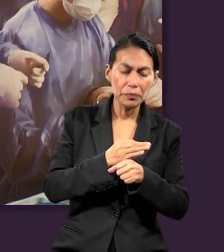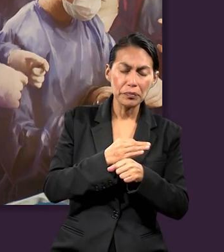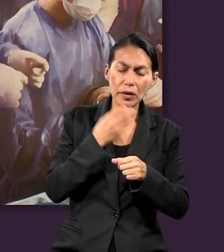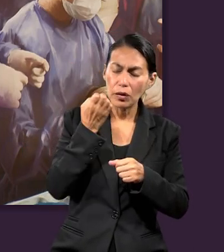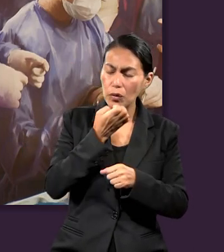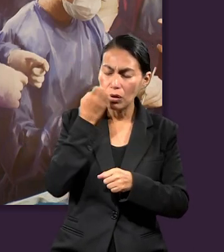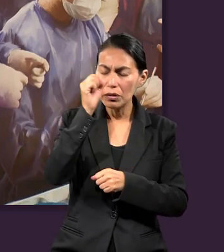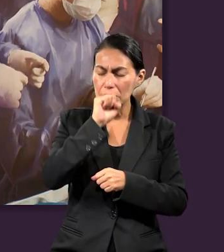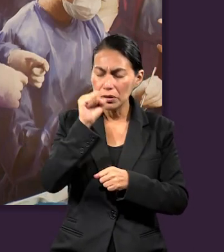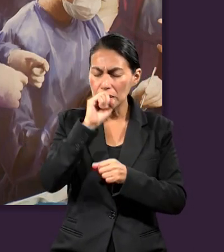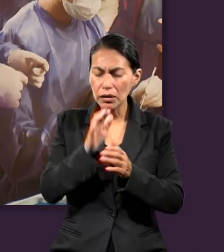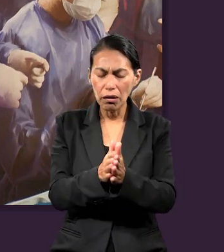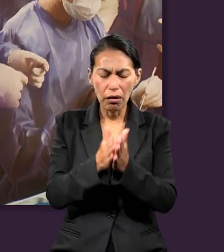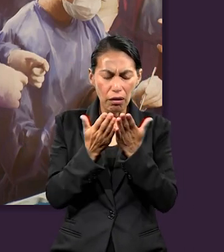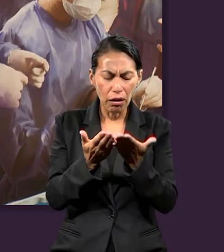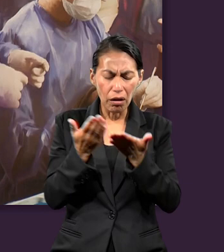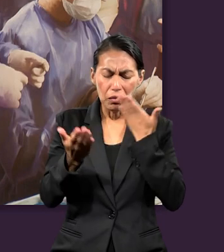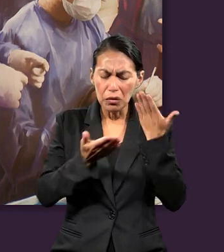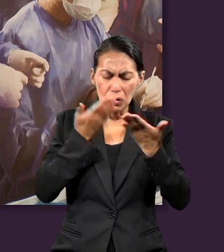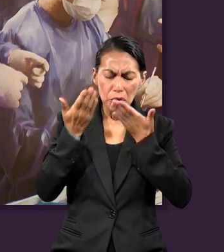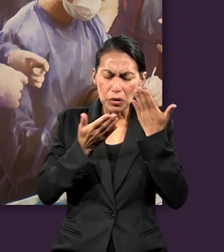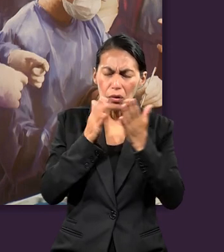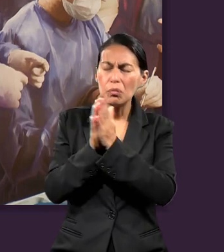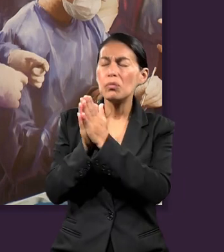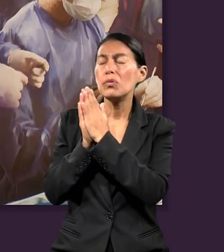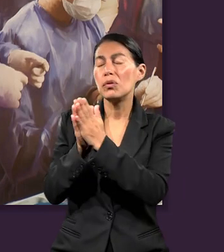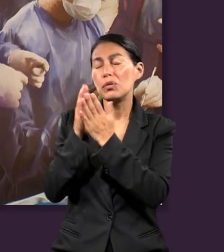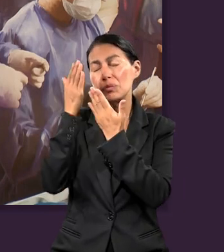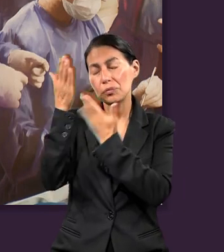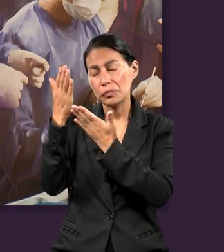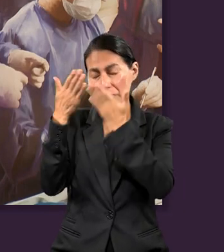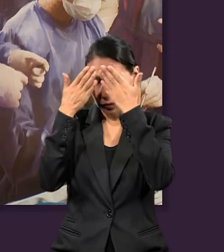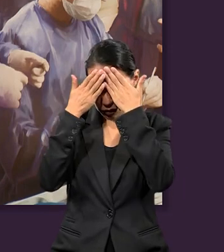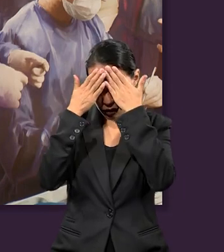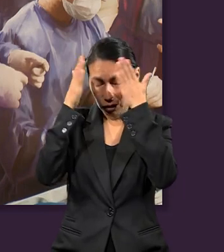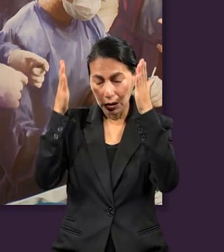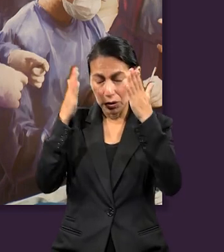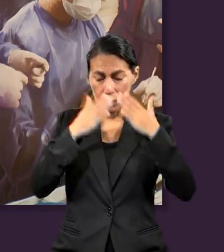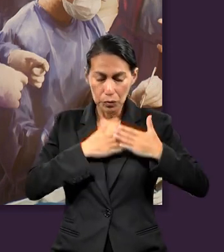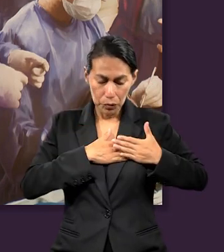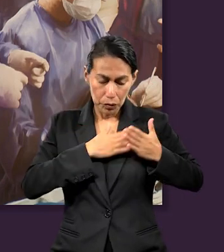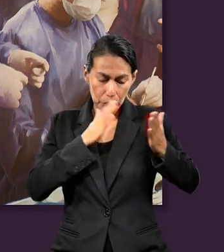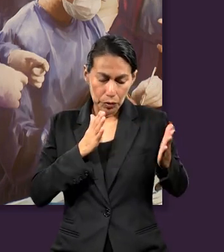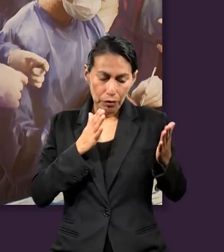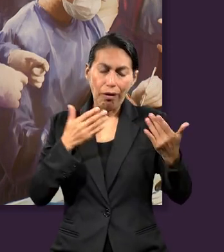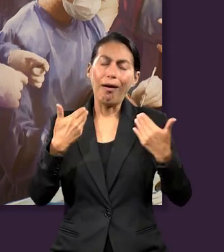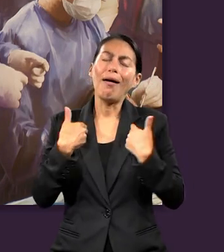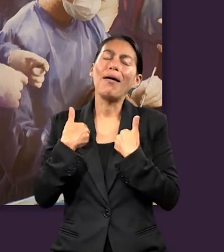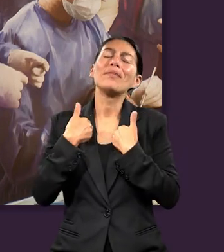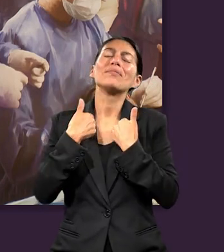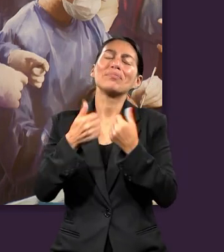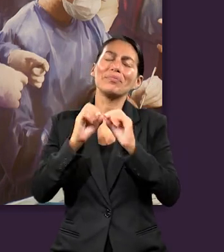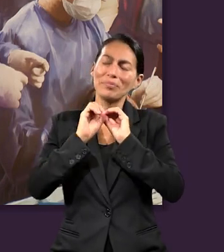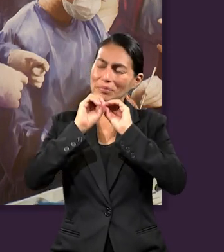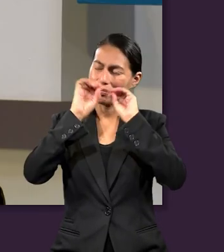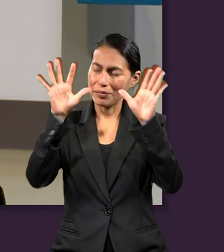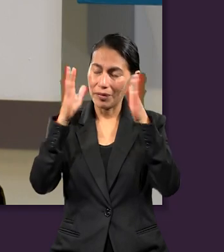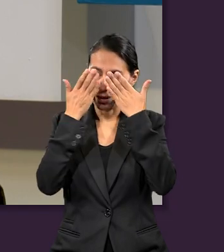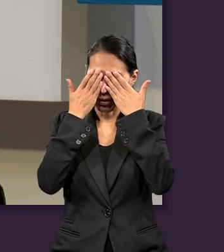nuestro corazón para que podamos entender y discernir correctamente lo que tú quieres enseñarnos en el nombre de Jesús lo pedimos Amén